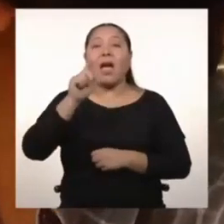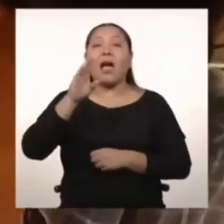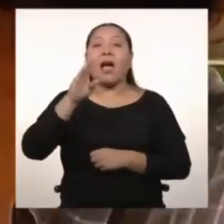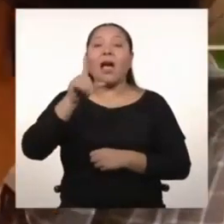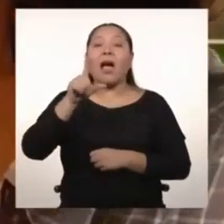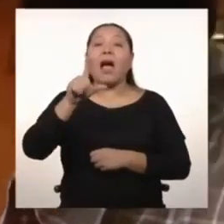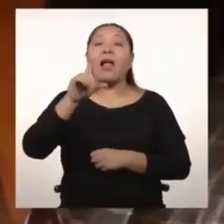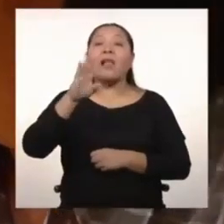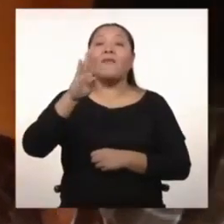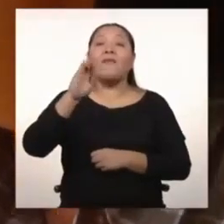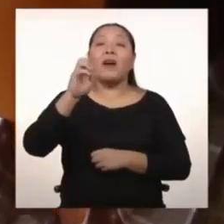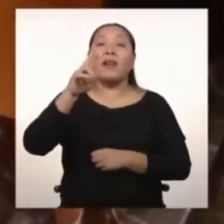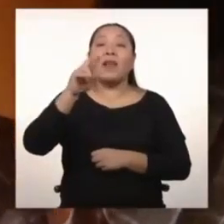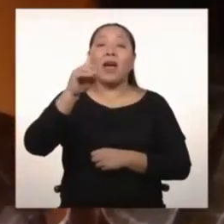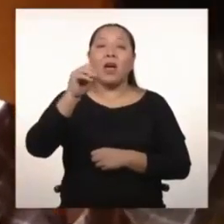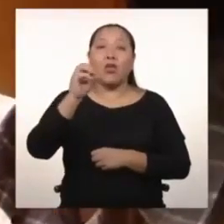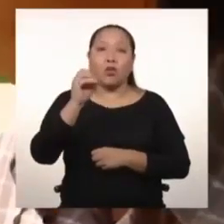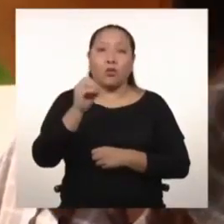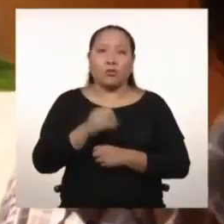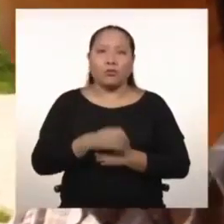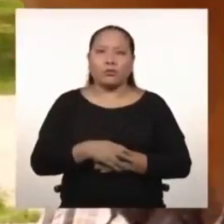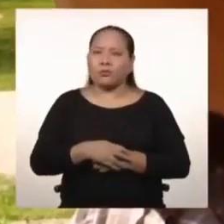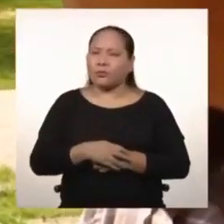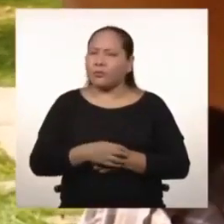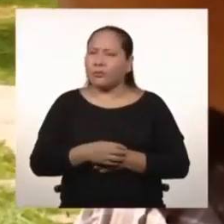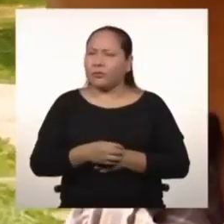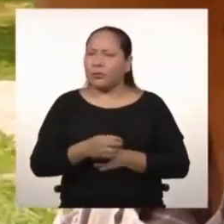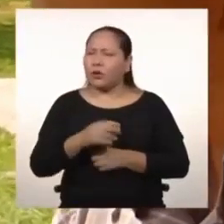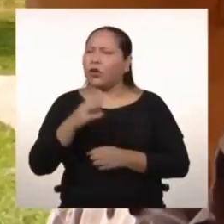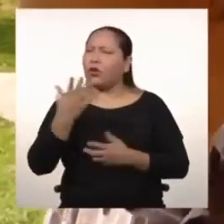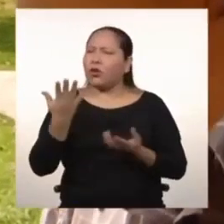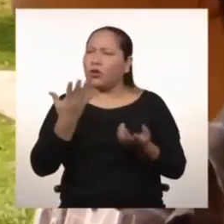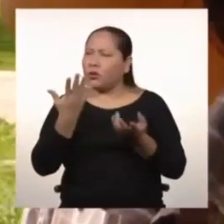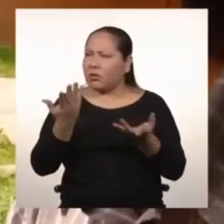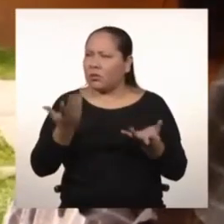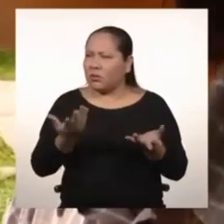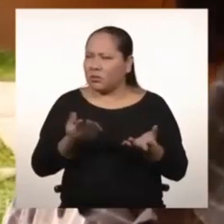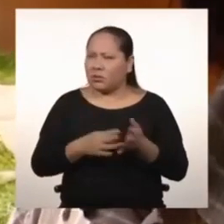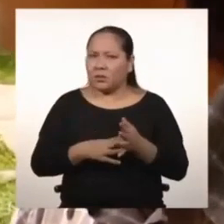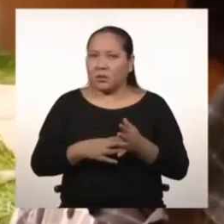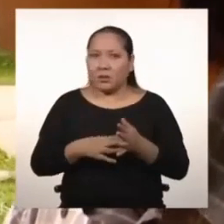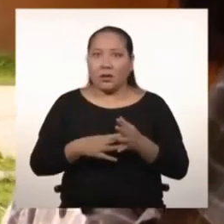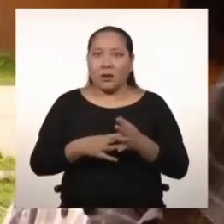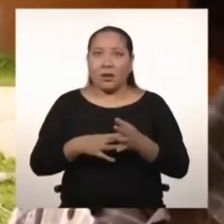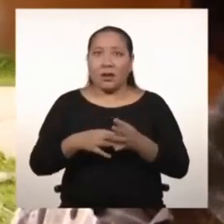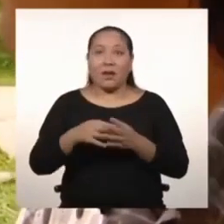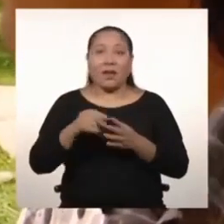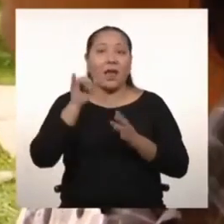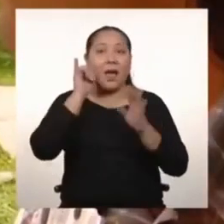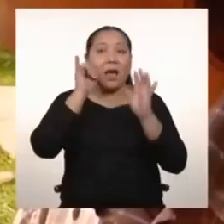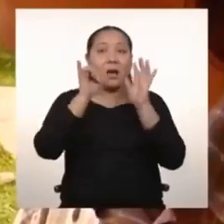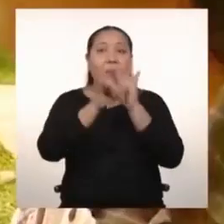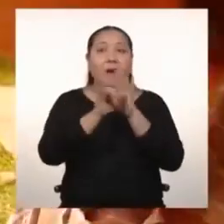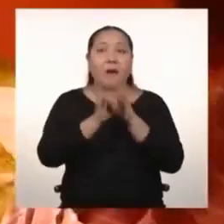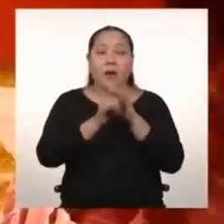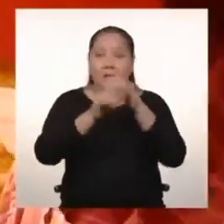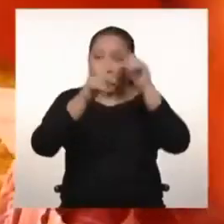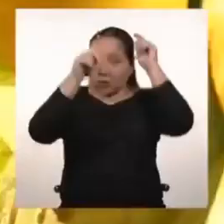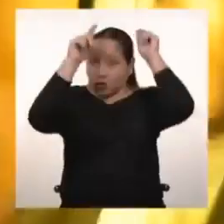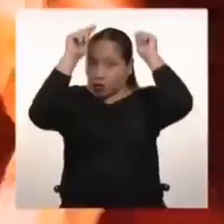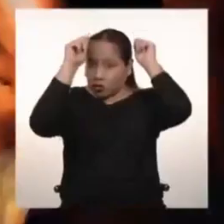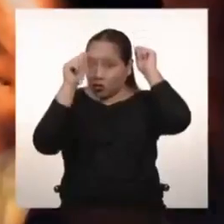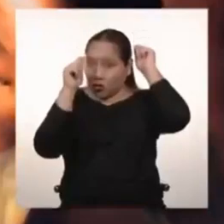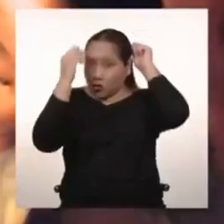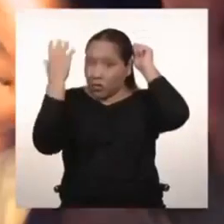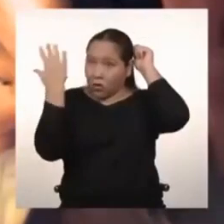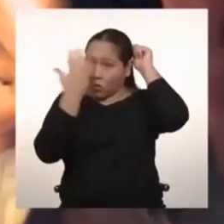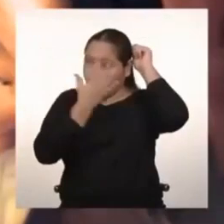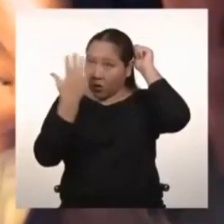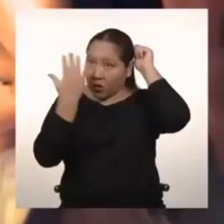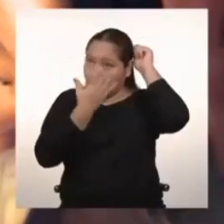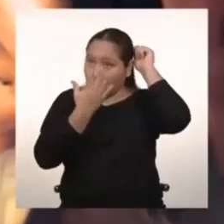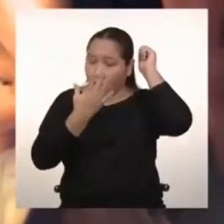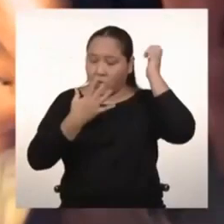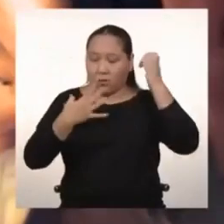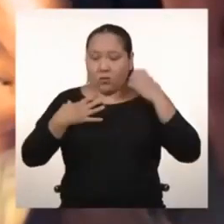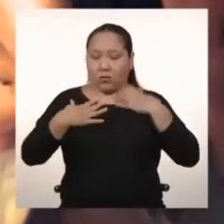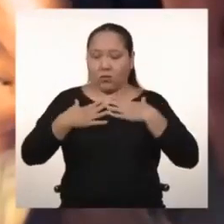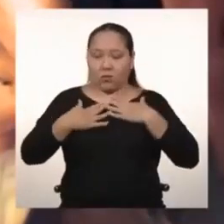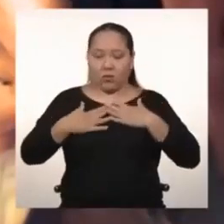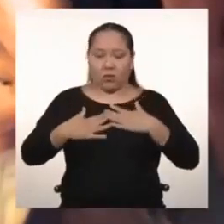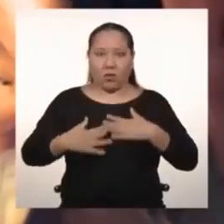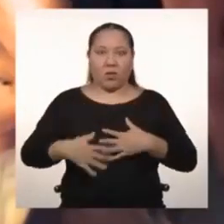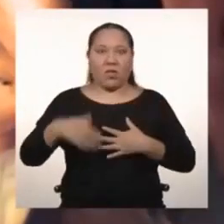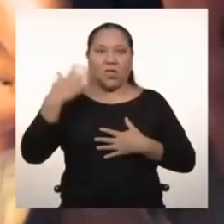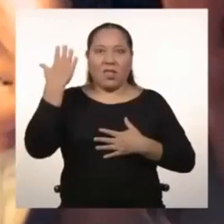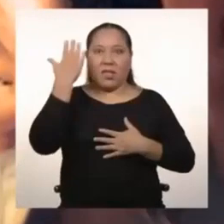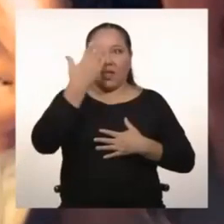Amaru? Claro, la imagen clásica de Túpac Amaru es aquel que tiene un sombrero negro, su traje